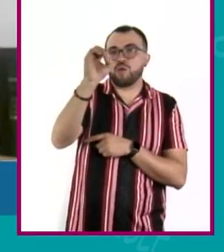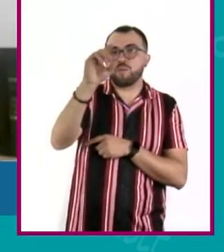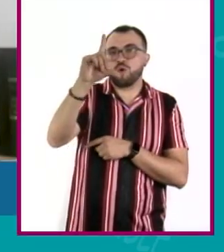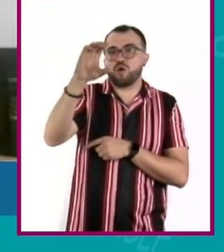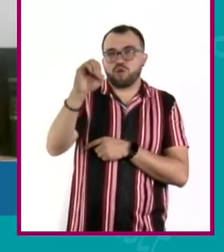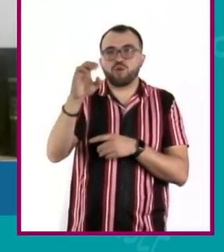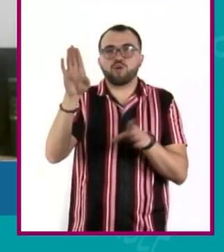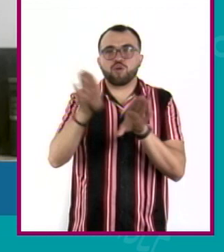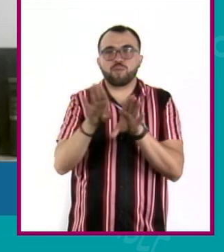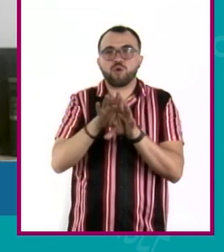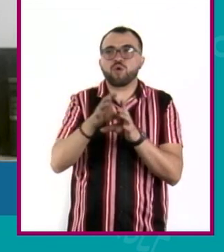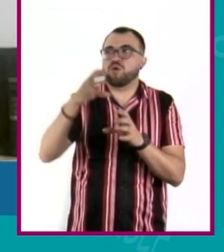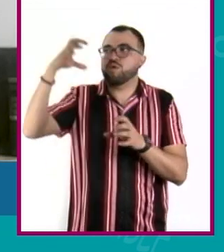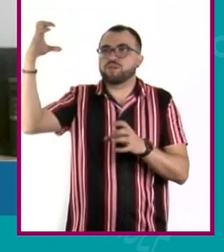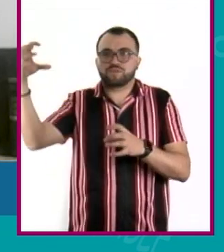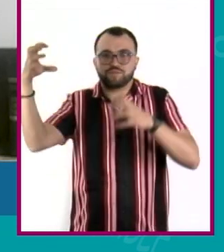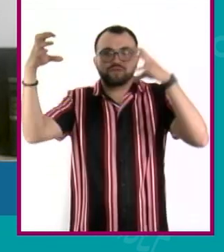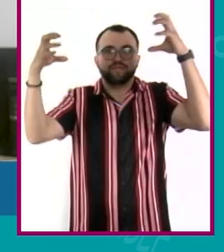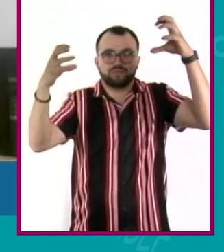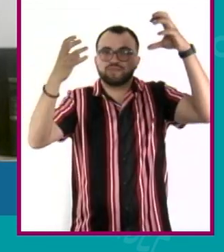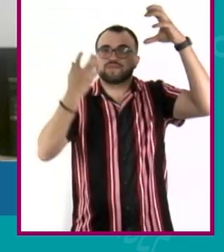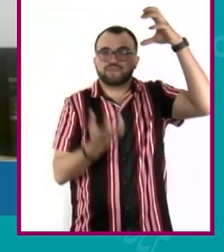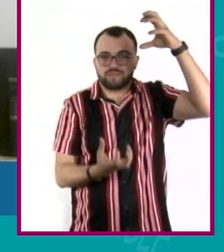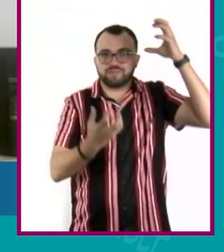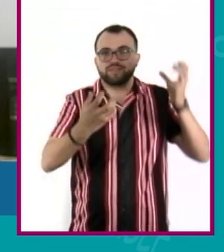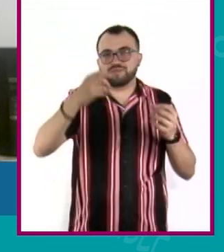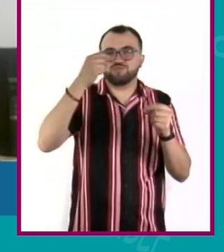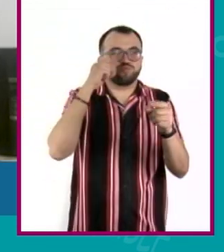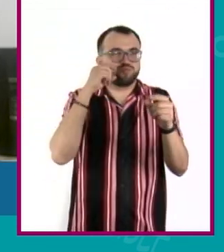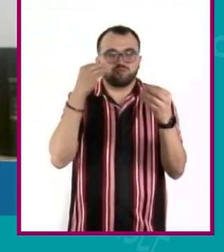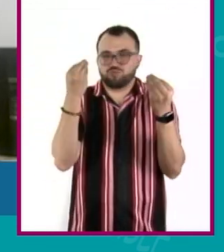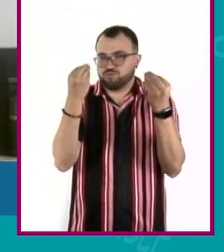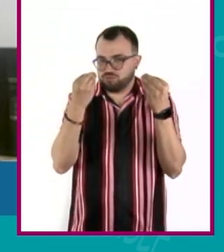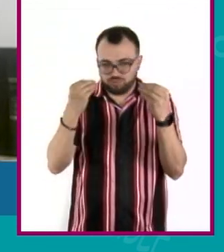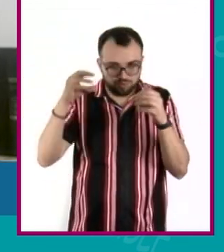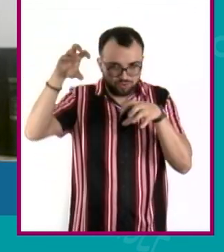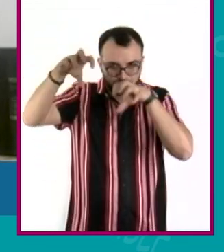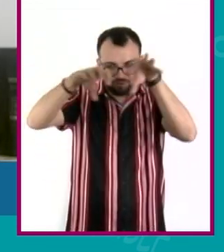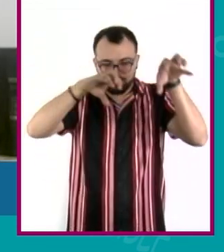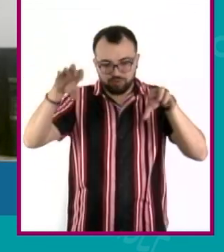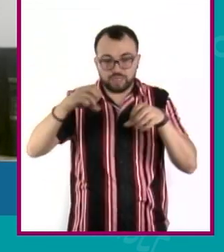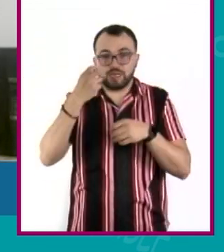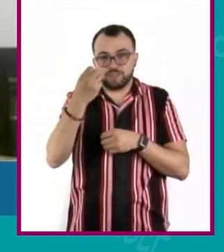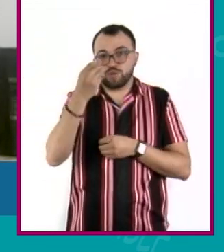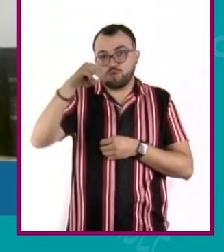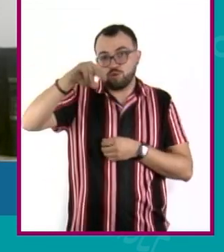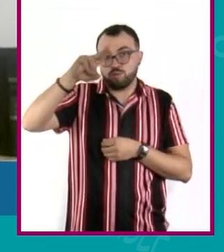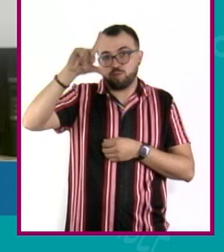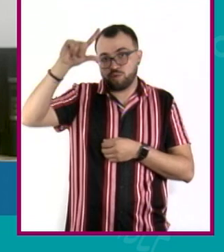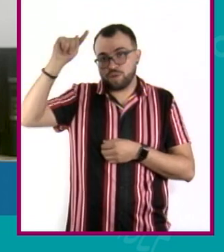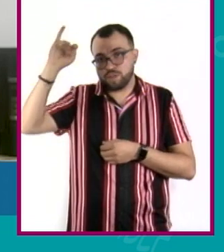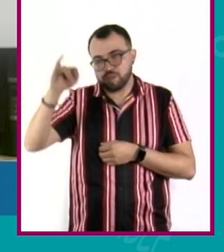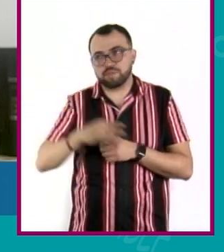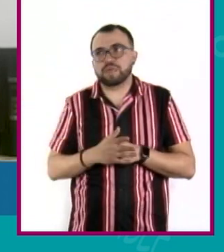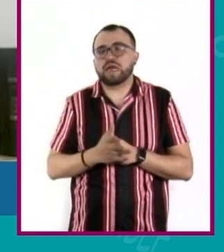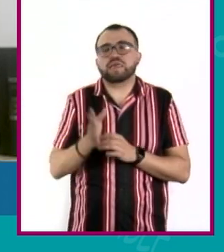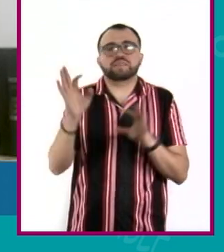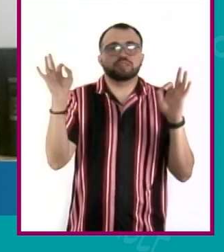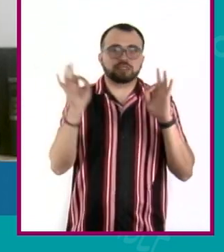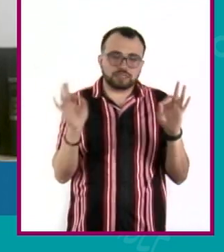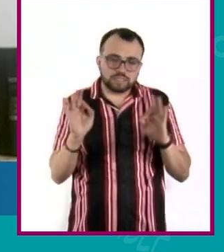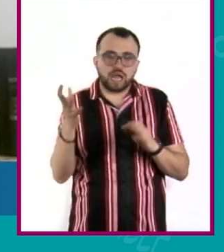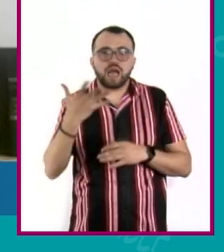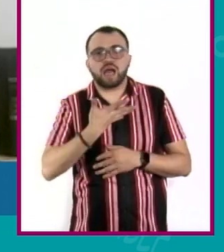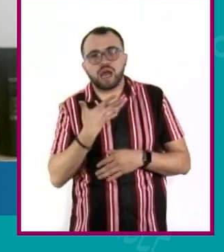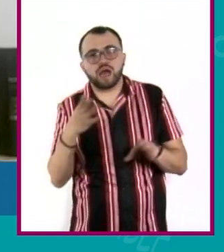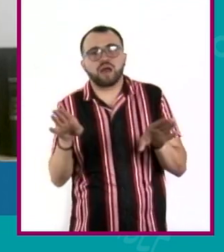que el poder emana o proviene de fuentes diversas. Habrá un hegemón, habrá una potencia que entra en el juego